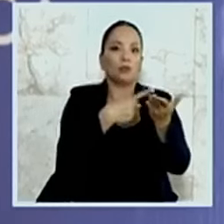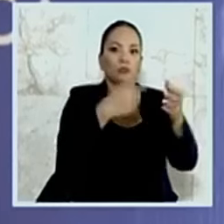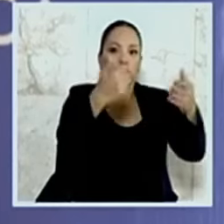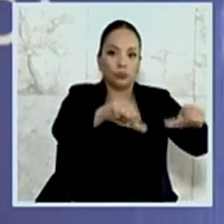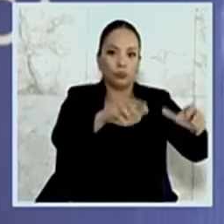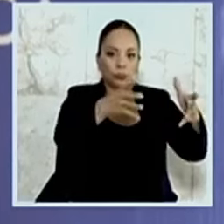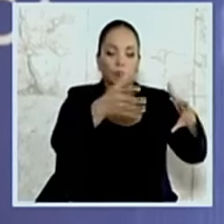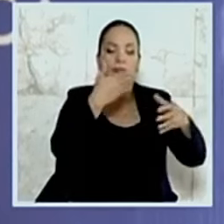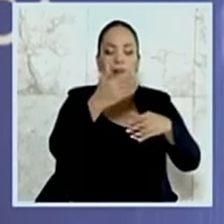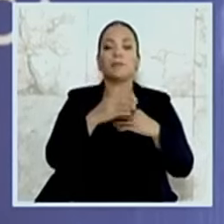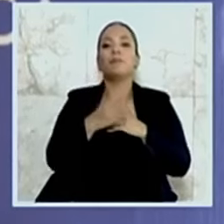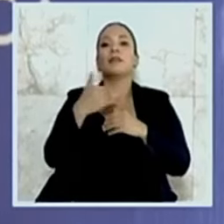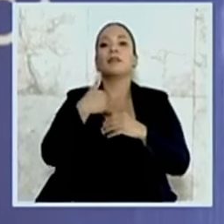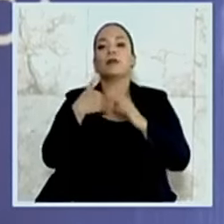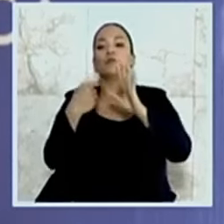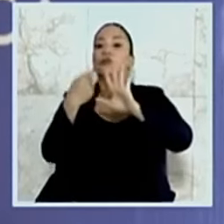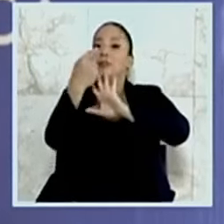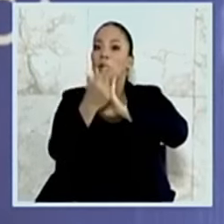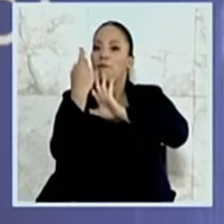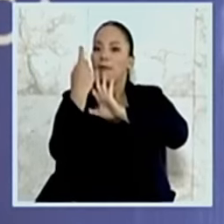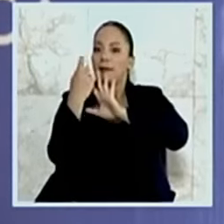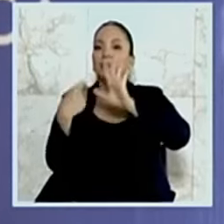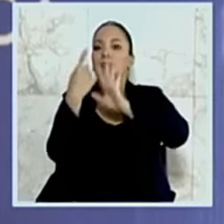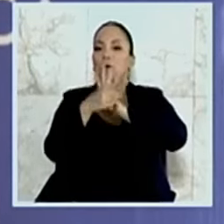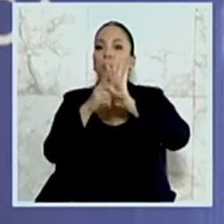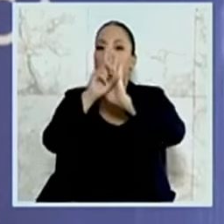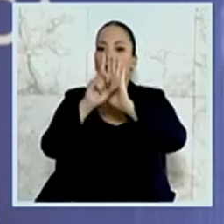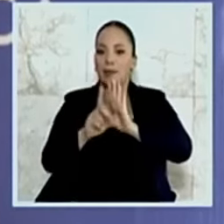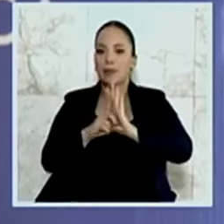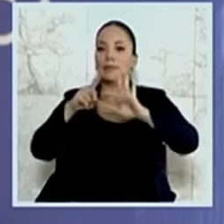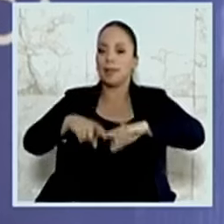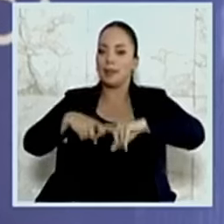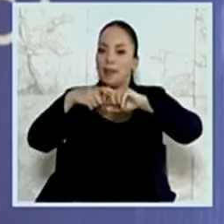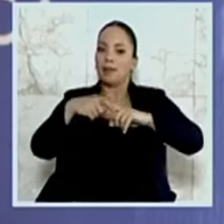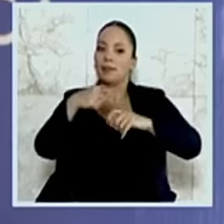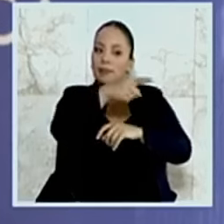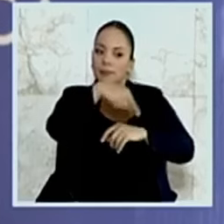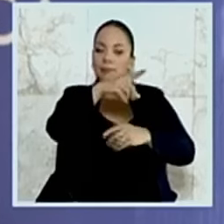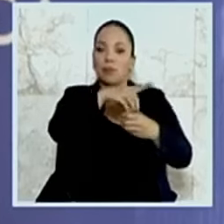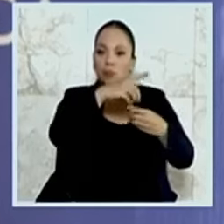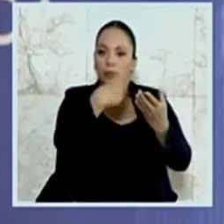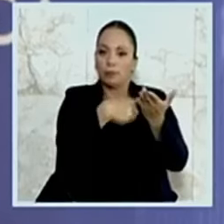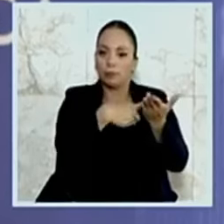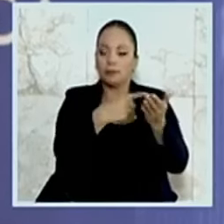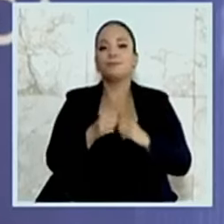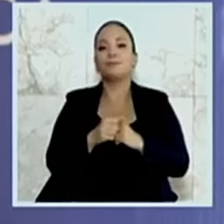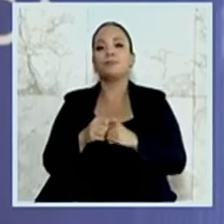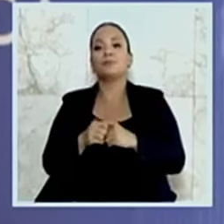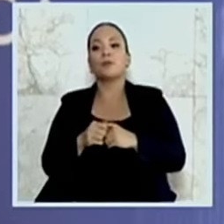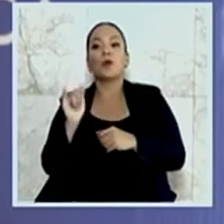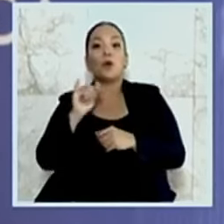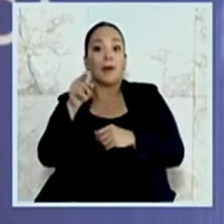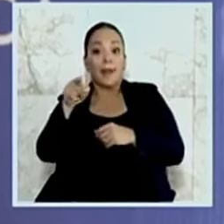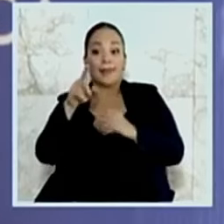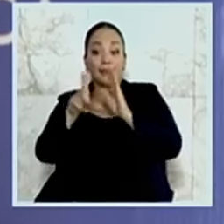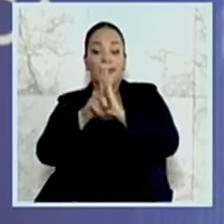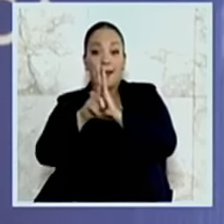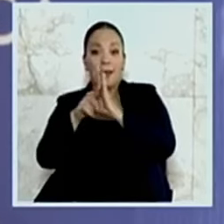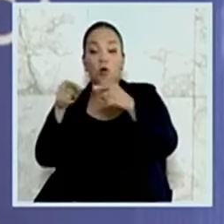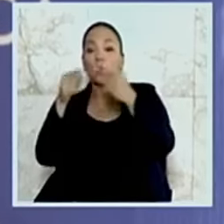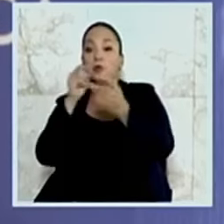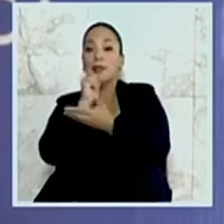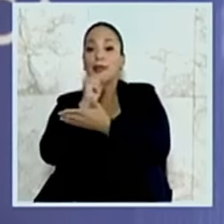yo, la ley contra el crimen organizado, gracias a los diputados por haberla sometido, llegado a un acuerdo.